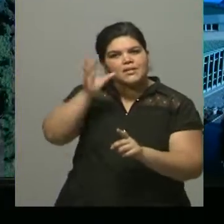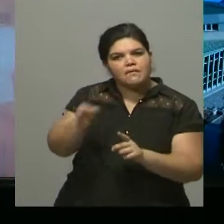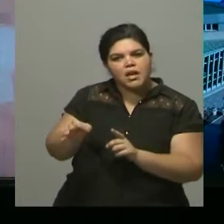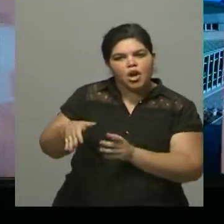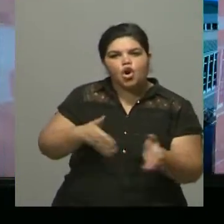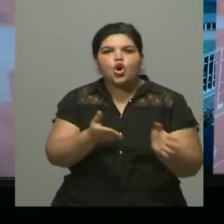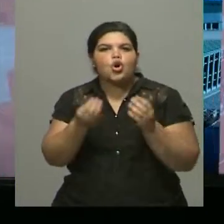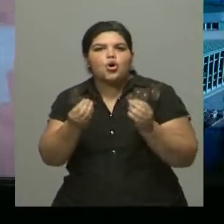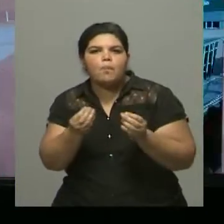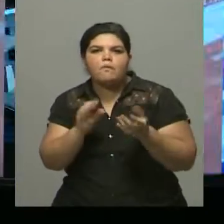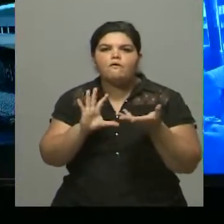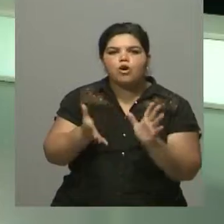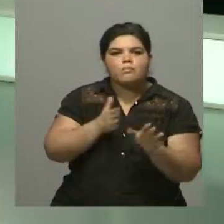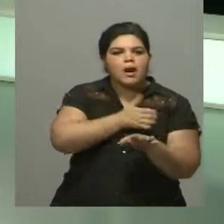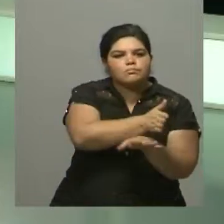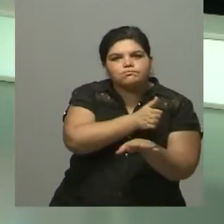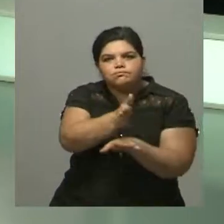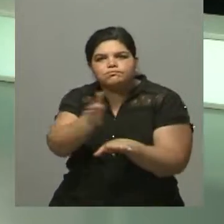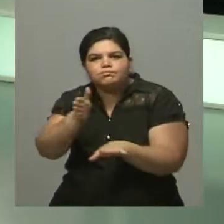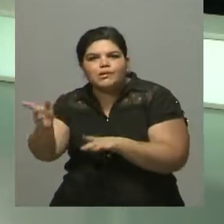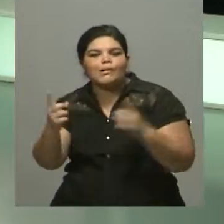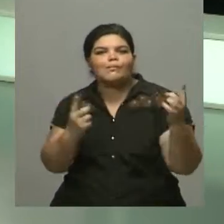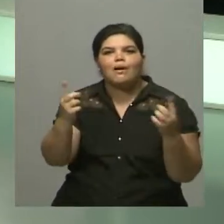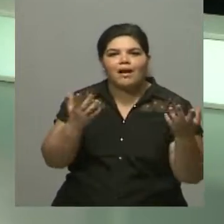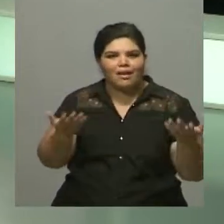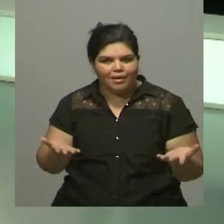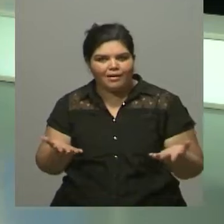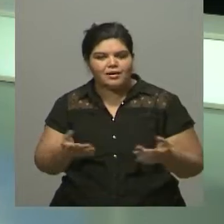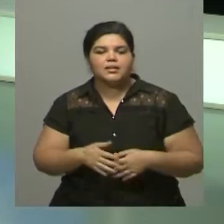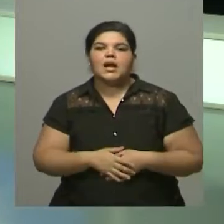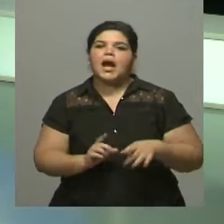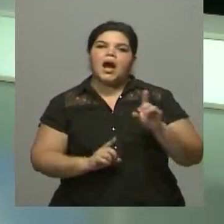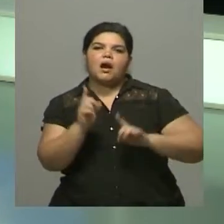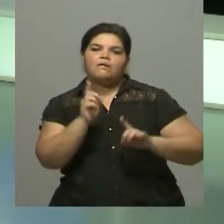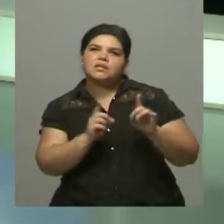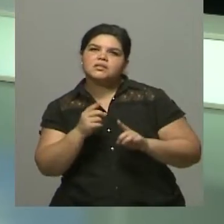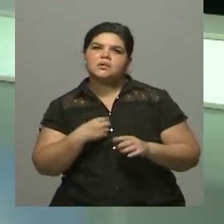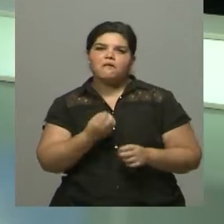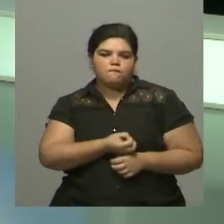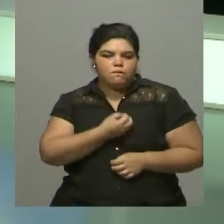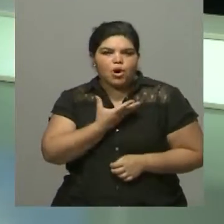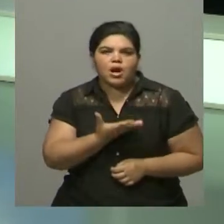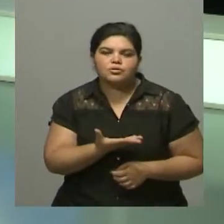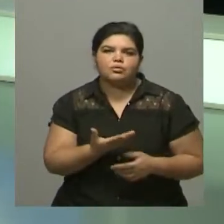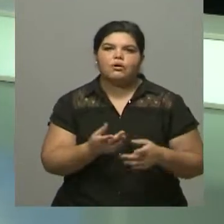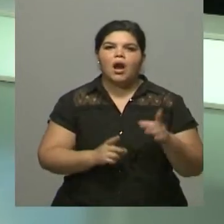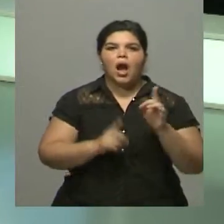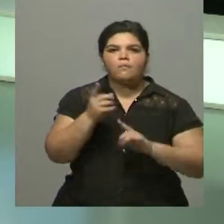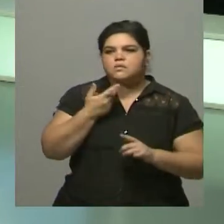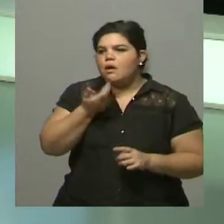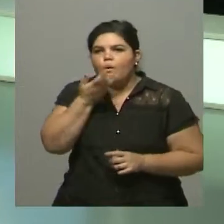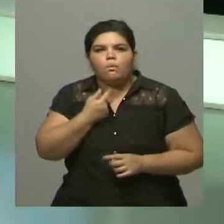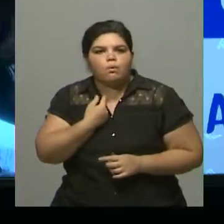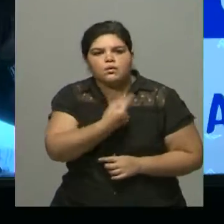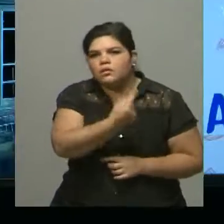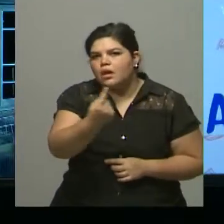aplicar. Muchas veces es cierto que por vocación, por gusto, por poder hacer un recorrido en función de lo que uno